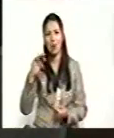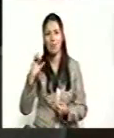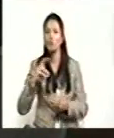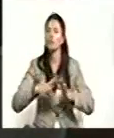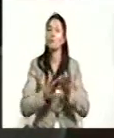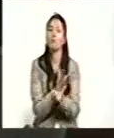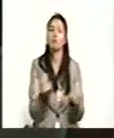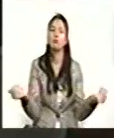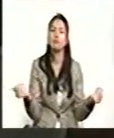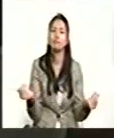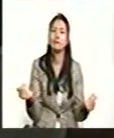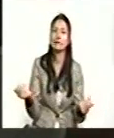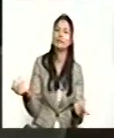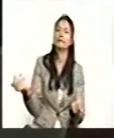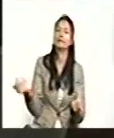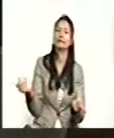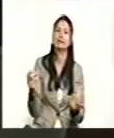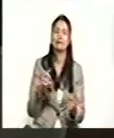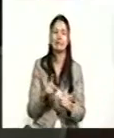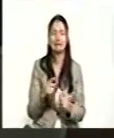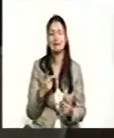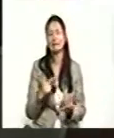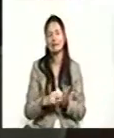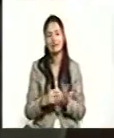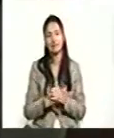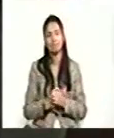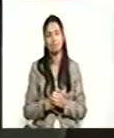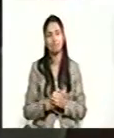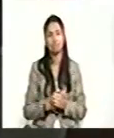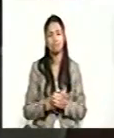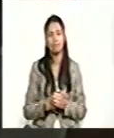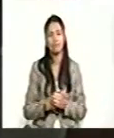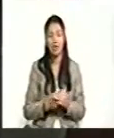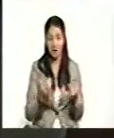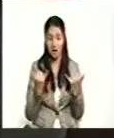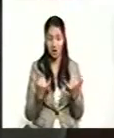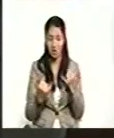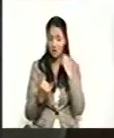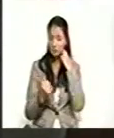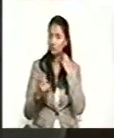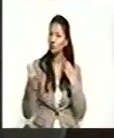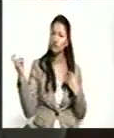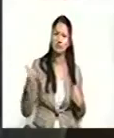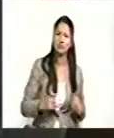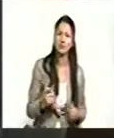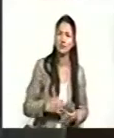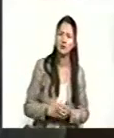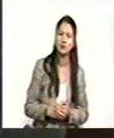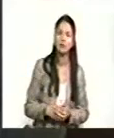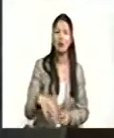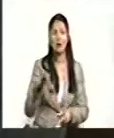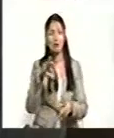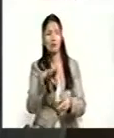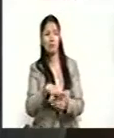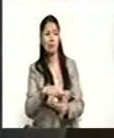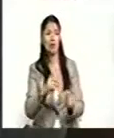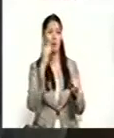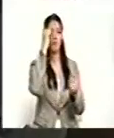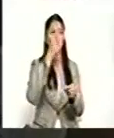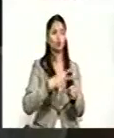señor presidente el país No necesita anuncios elector